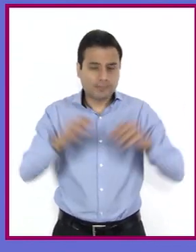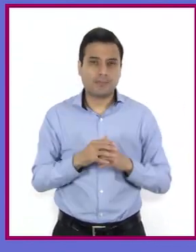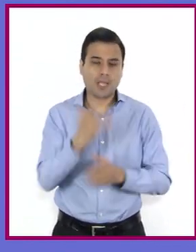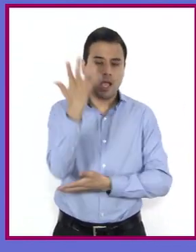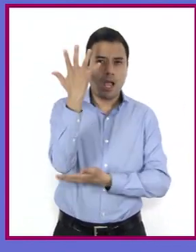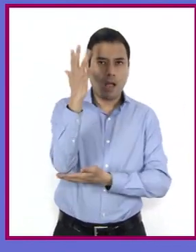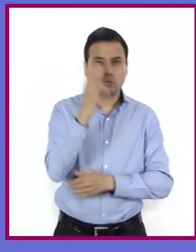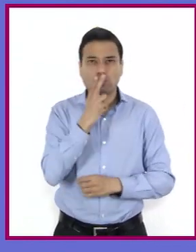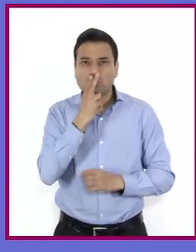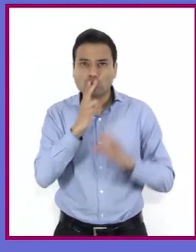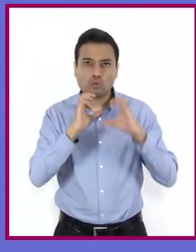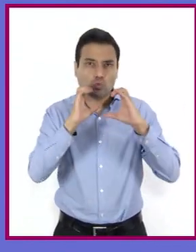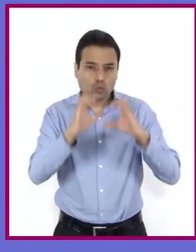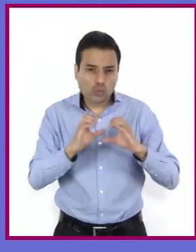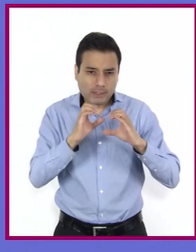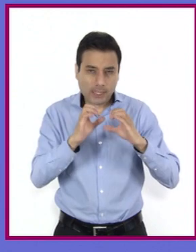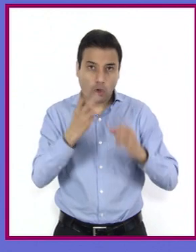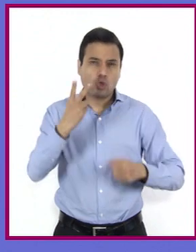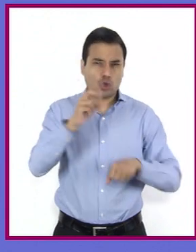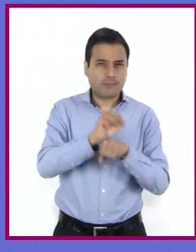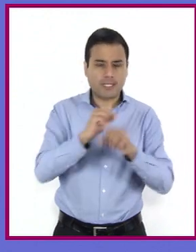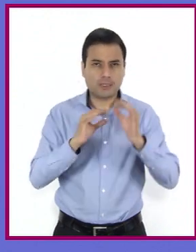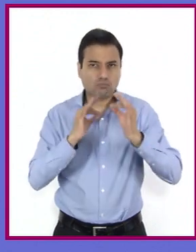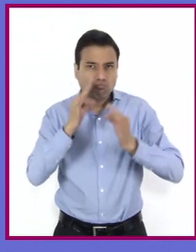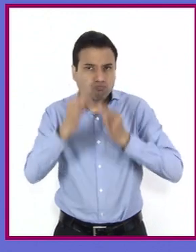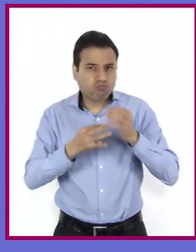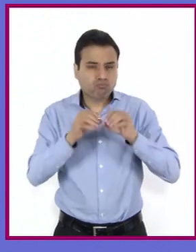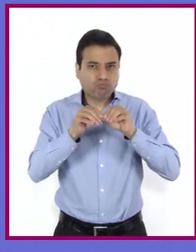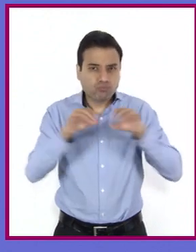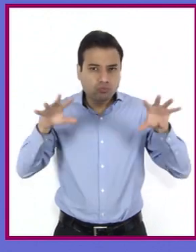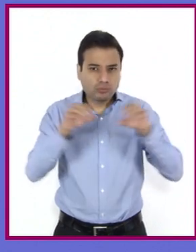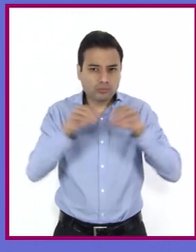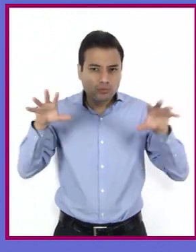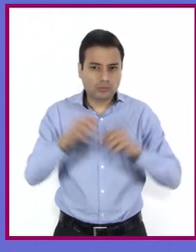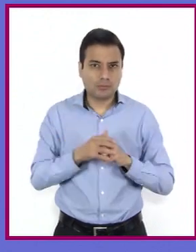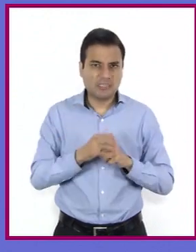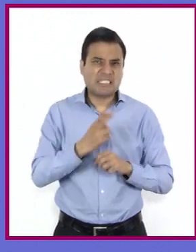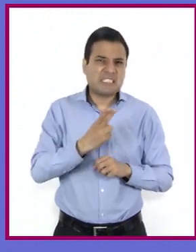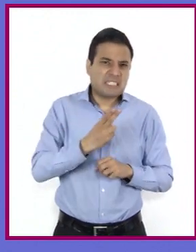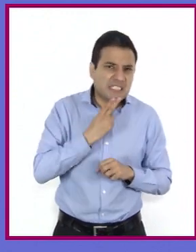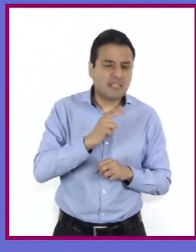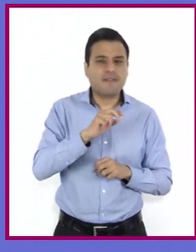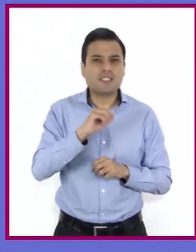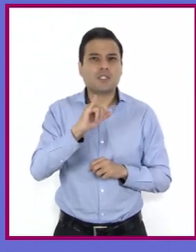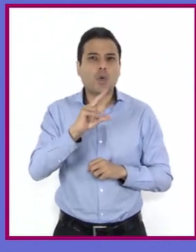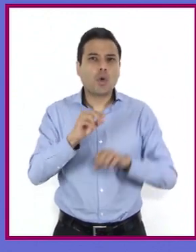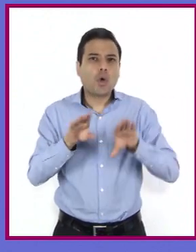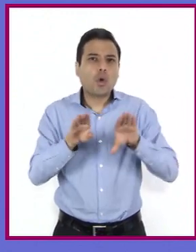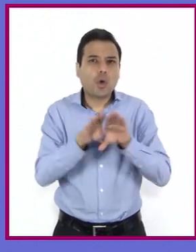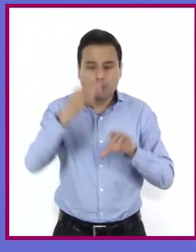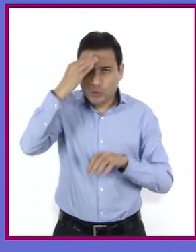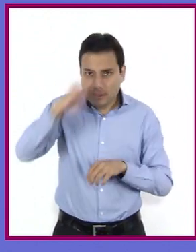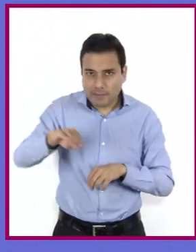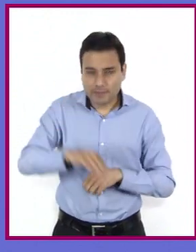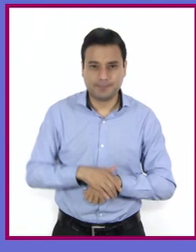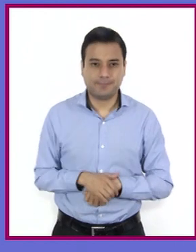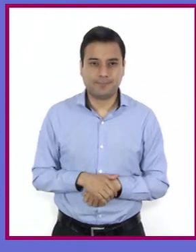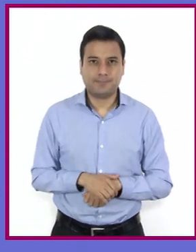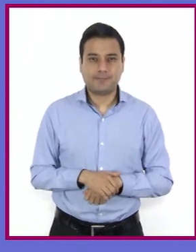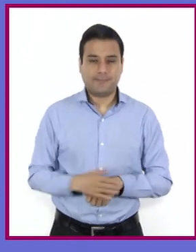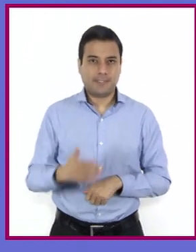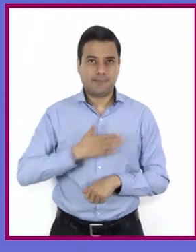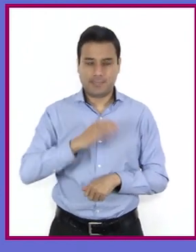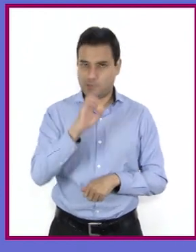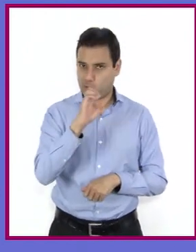tenemos proyectada para 2 semanas, pero ¿cómo podríamos saber si surtió o no efecto en la población estudiantil? En nuestra